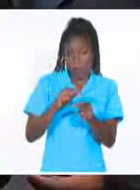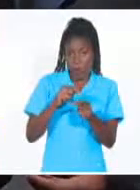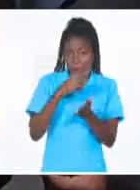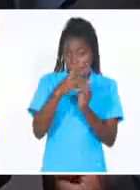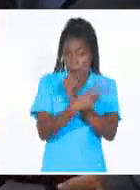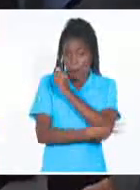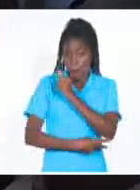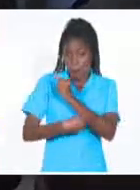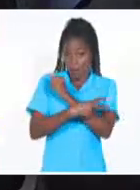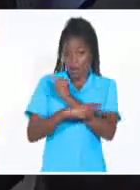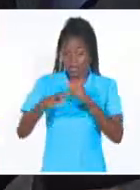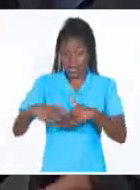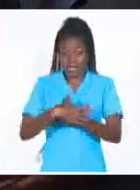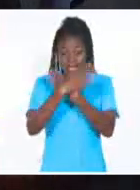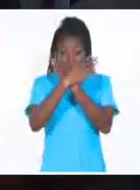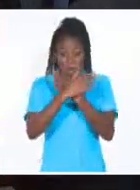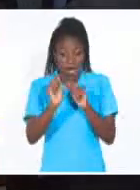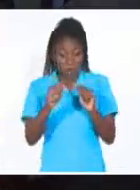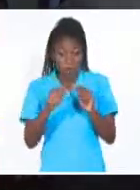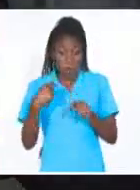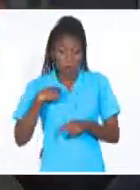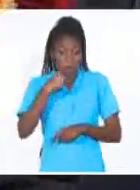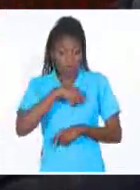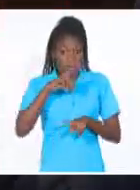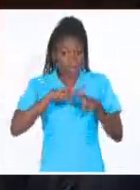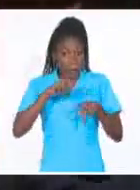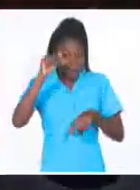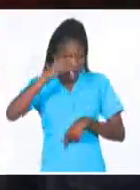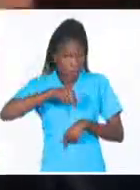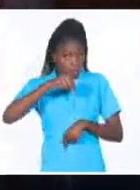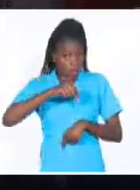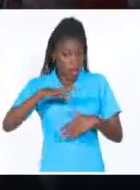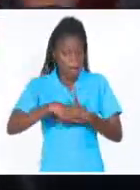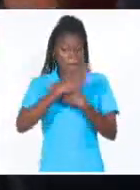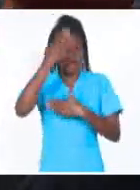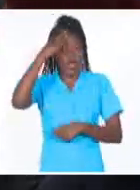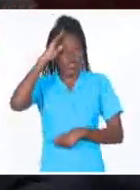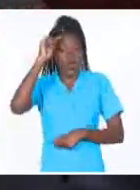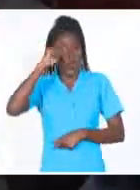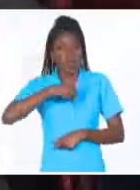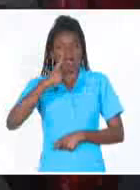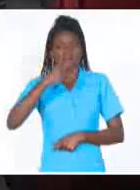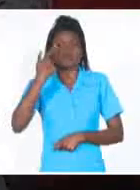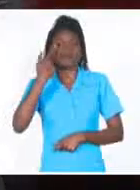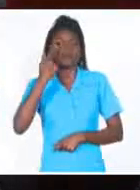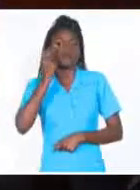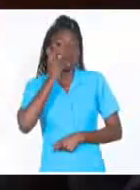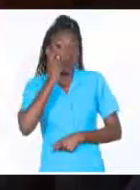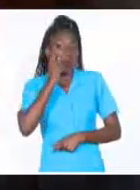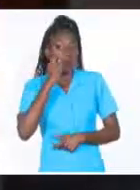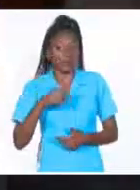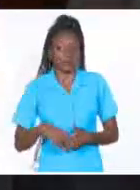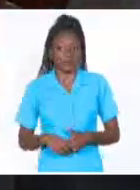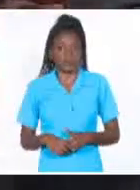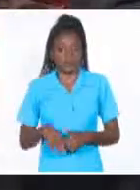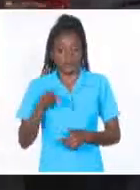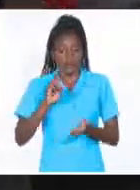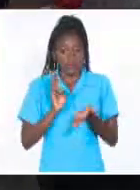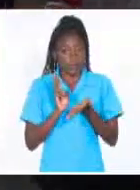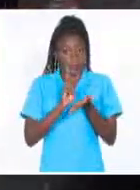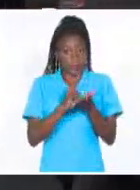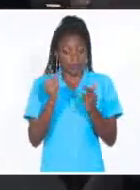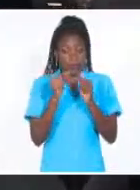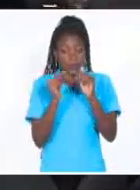Hui, embajador del gigante asiático en La Habana, y el embajador de Cuba aquí, Alberto Blanco Silva. Esta visita del primer